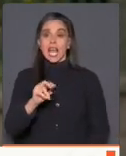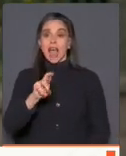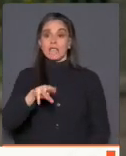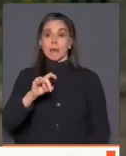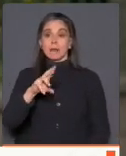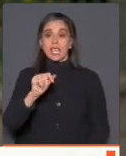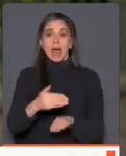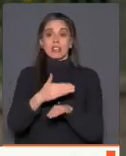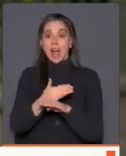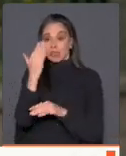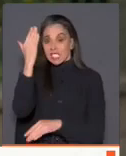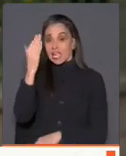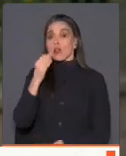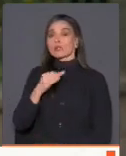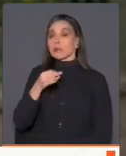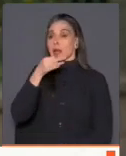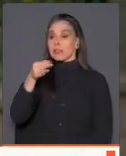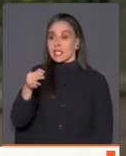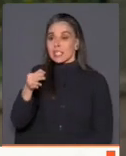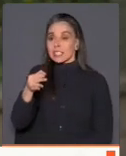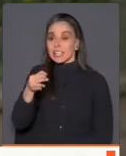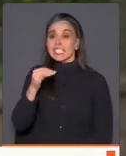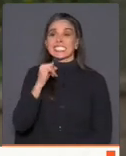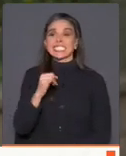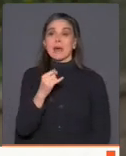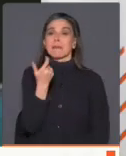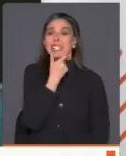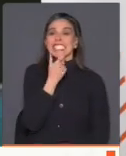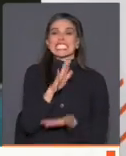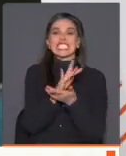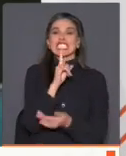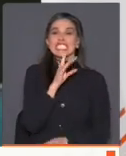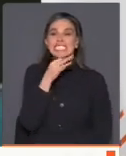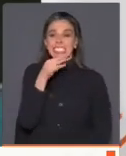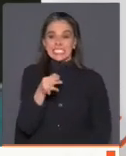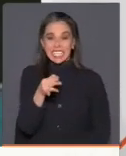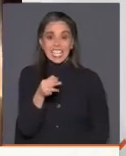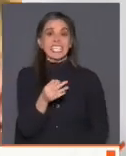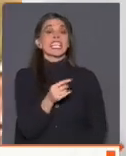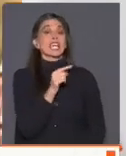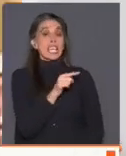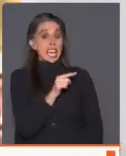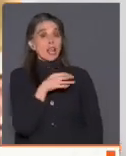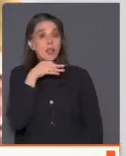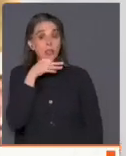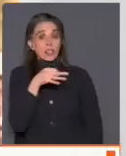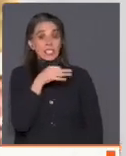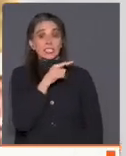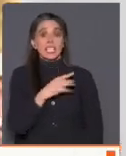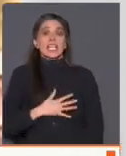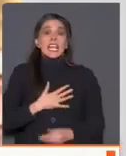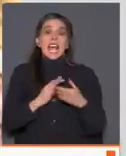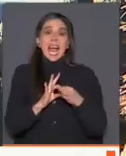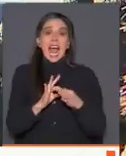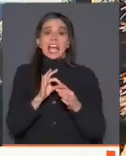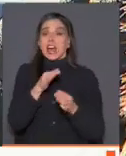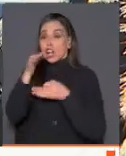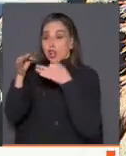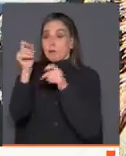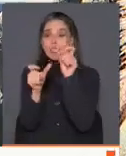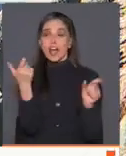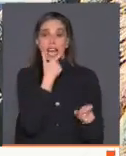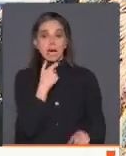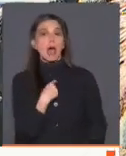saludar, siempre te decía, ¿te sabía? Siempre andaba con el chiste a flor de labios. ¿Y cómo no mencionar sus ganas de hacer reír? Cuando